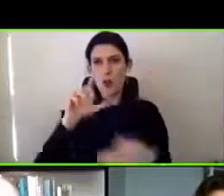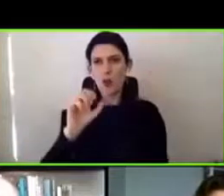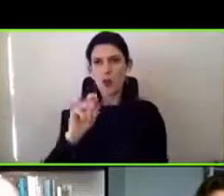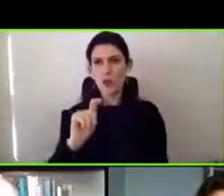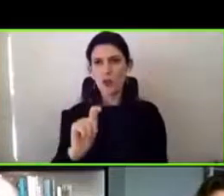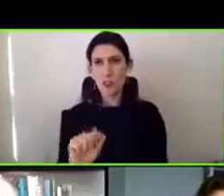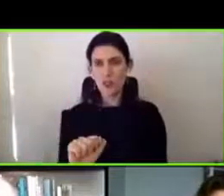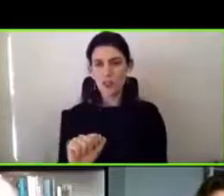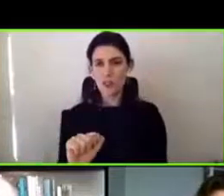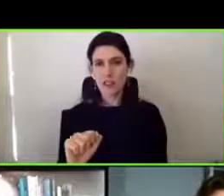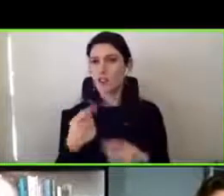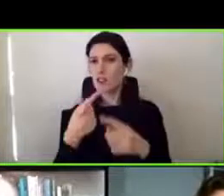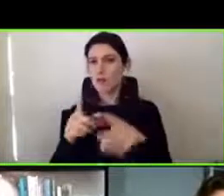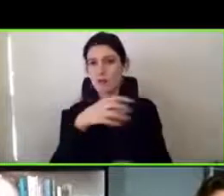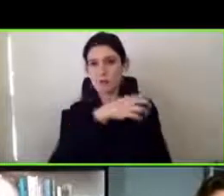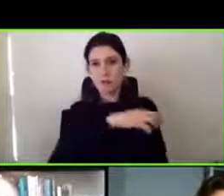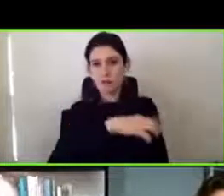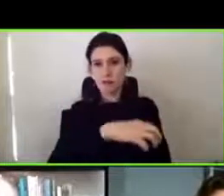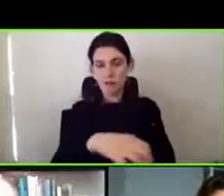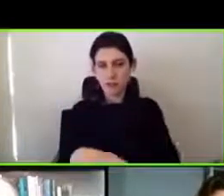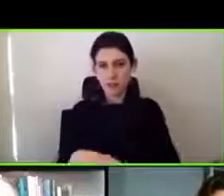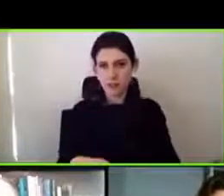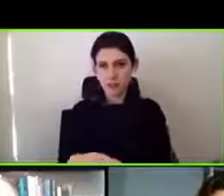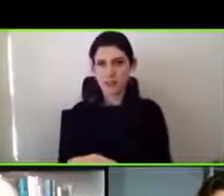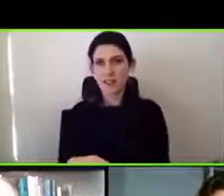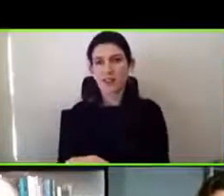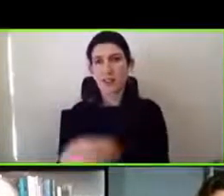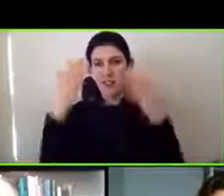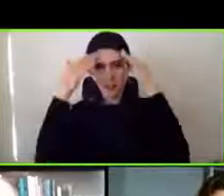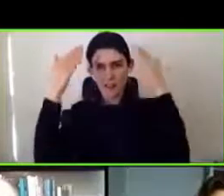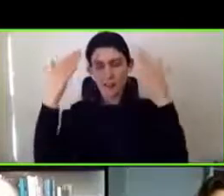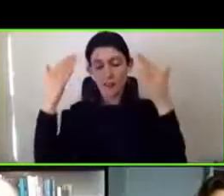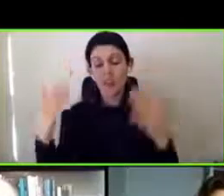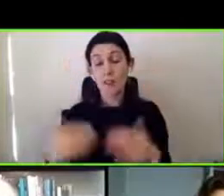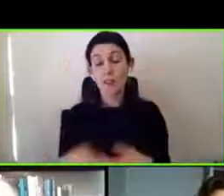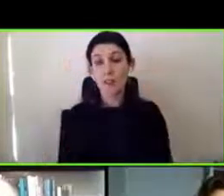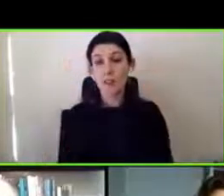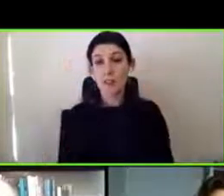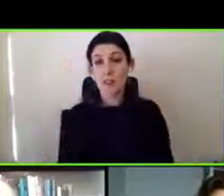Cauquenes y otras ciudades de Chile desde donde nos mandan saludos.